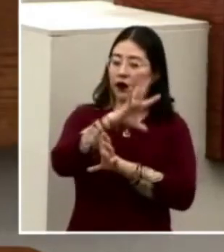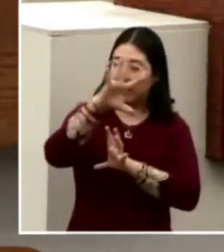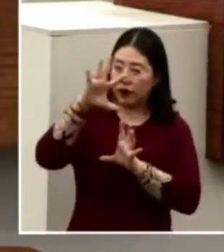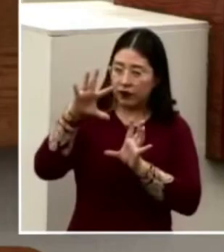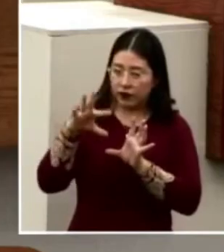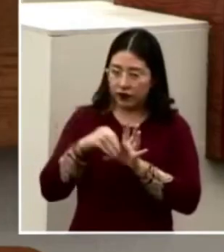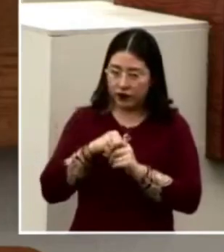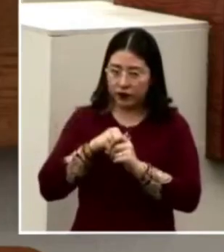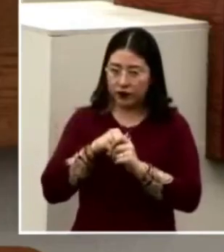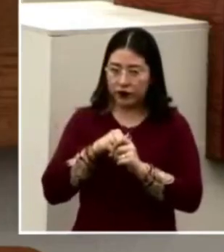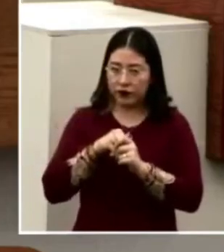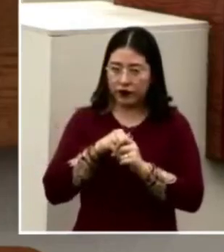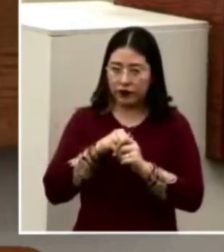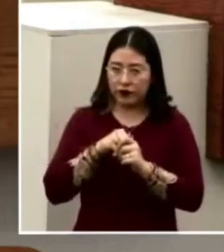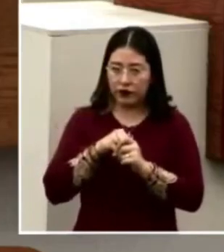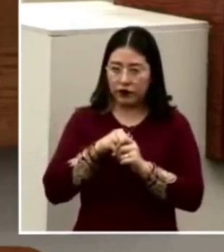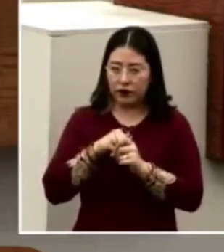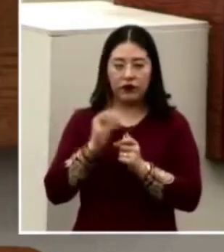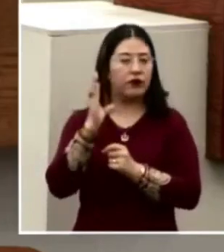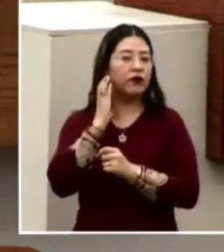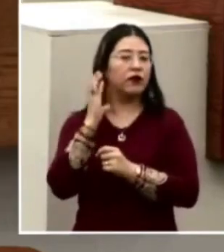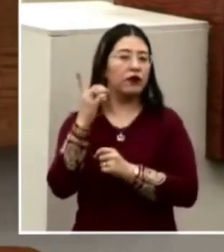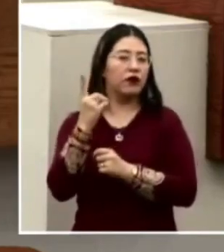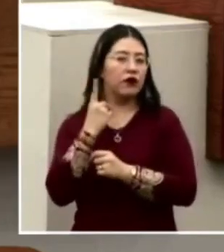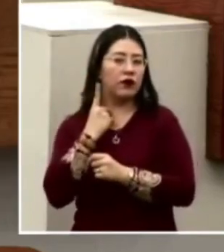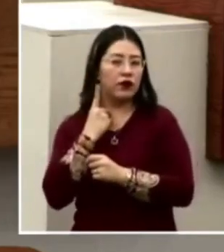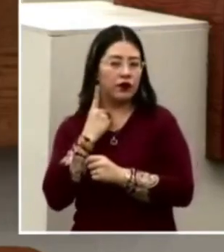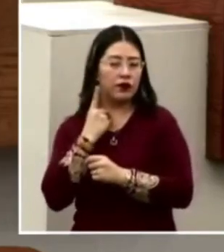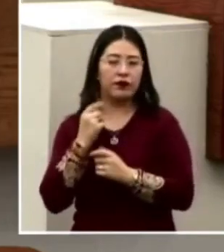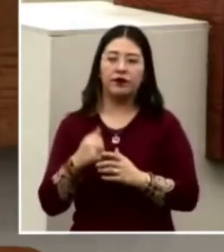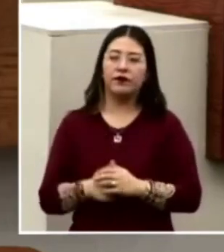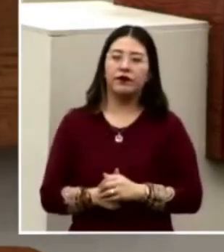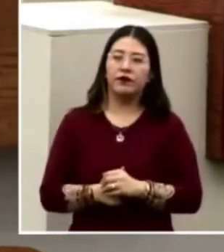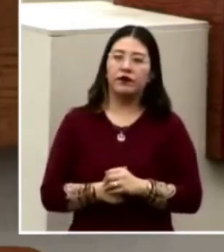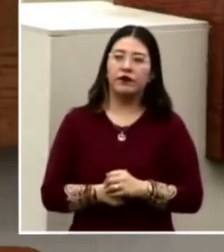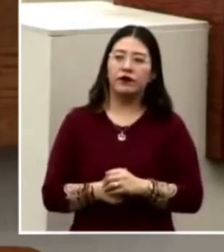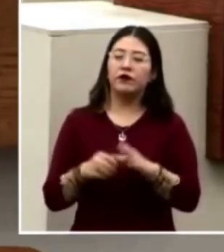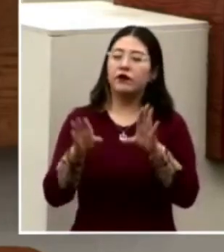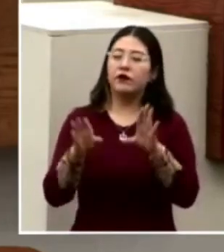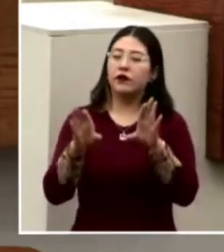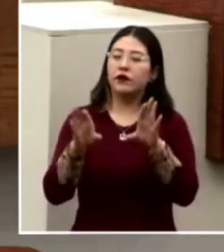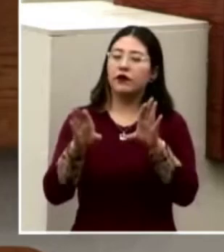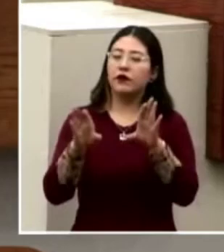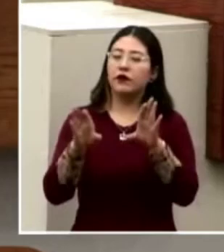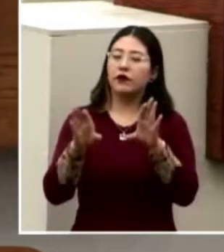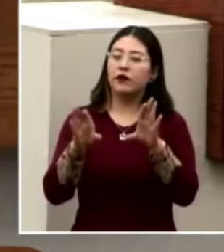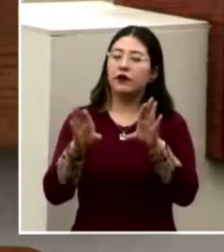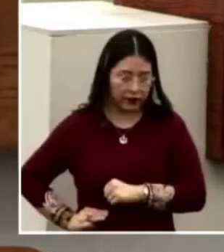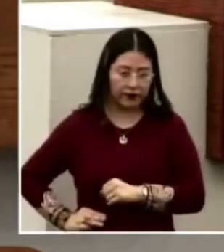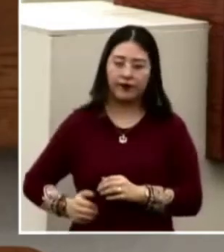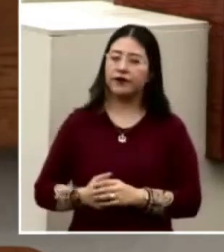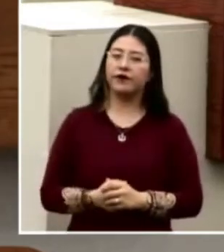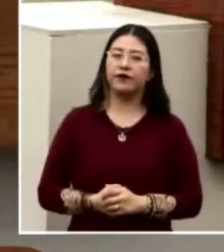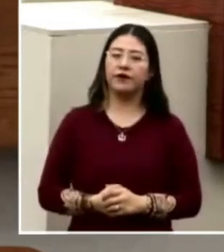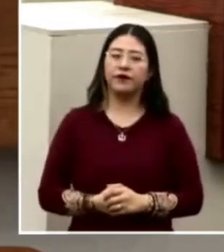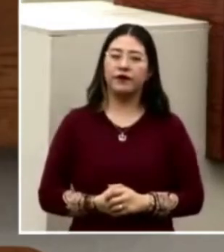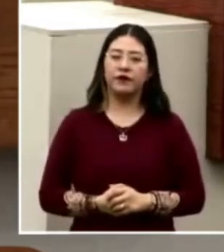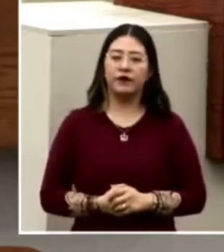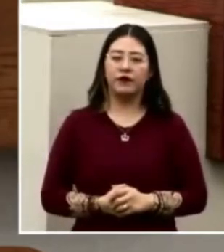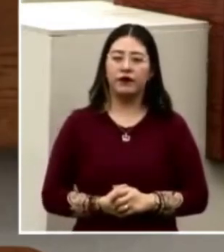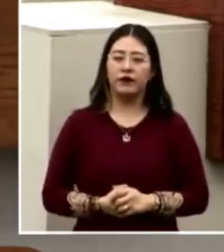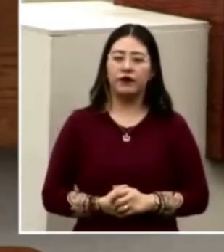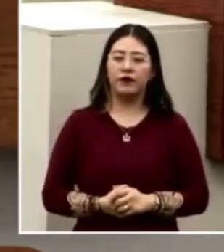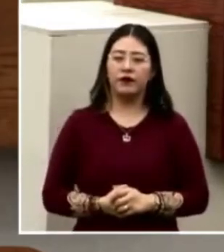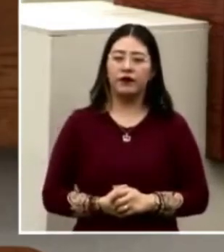totalidad de los congresos locales, como el 60%, y